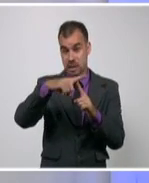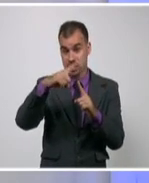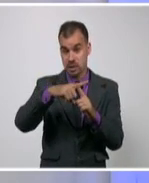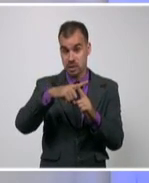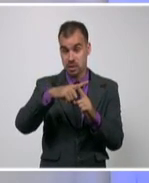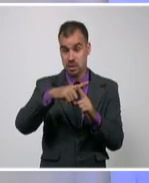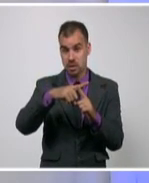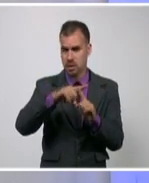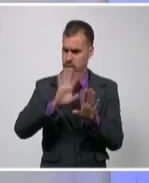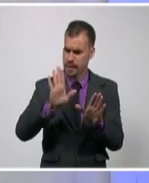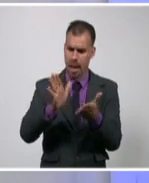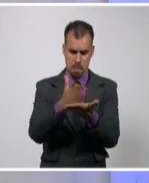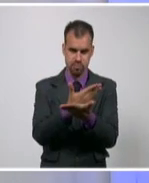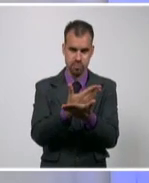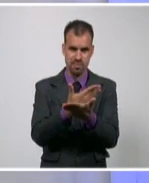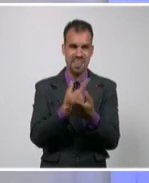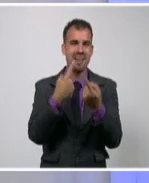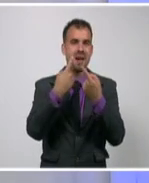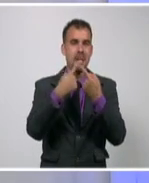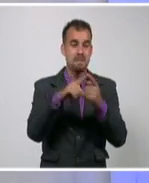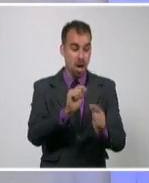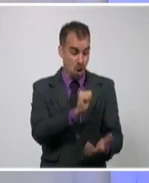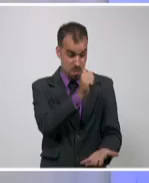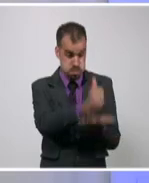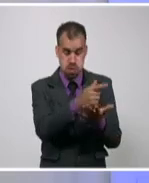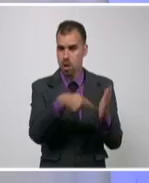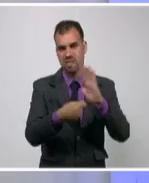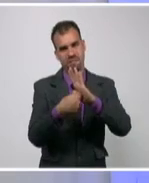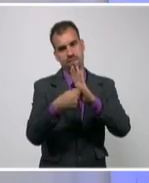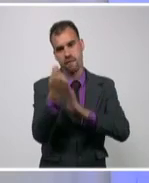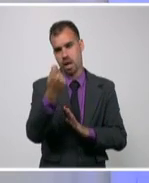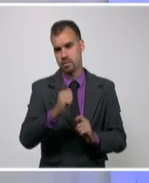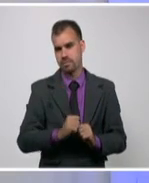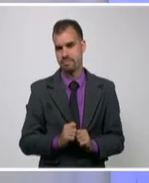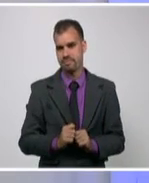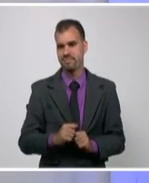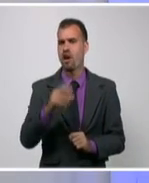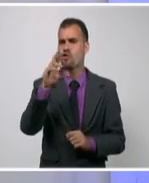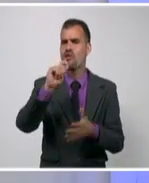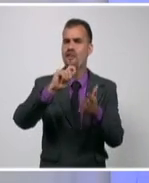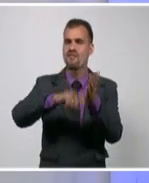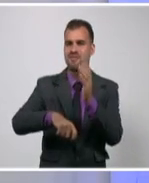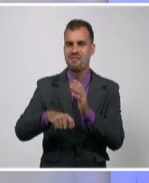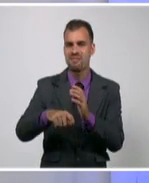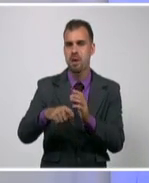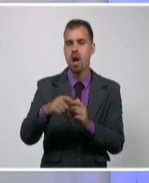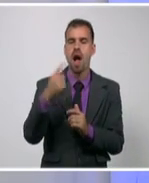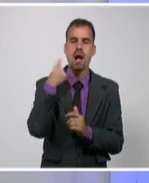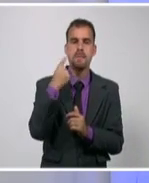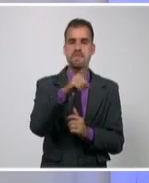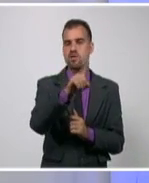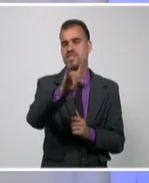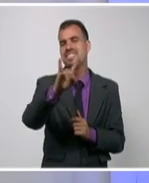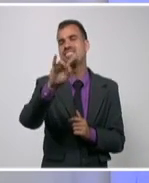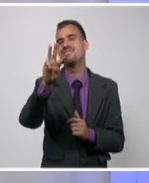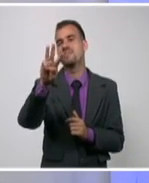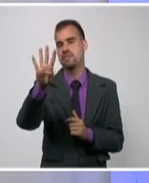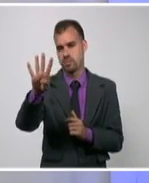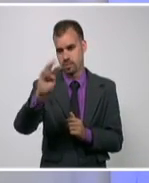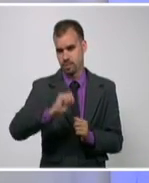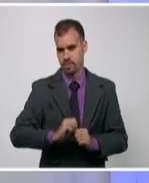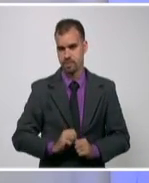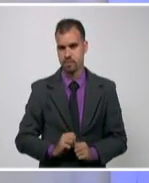o estaciones navales quedaron afianzados en un nuevo convenio firmado en 1934. En su